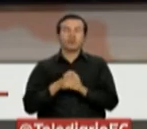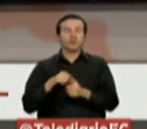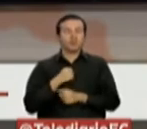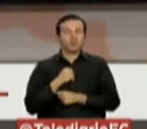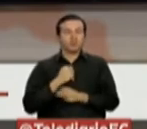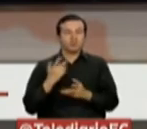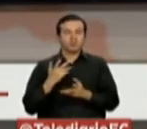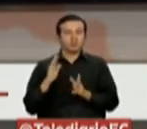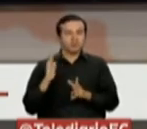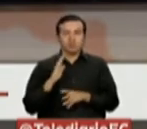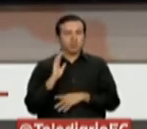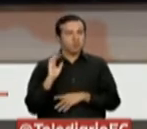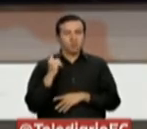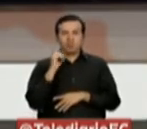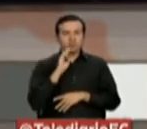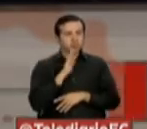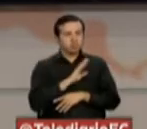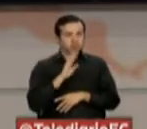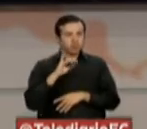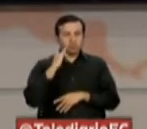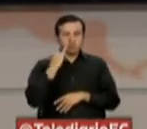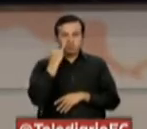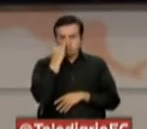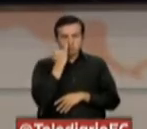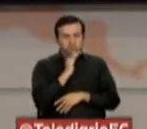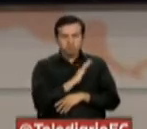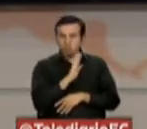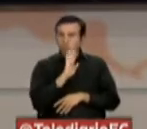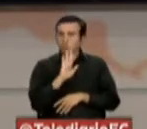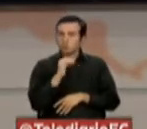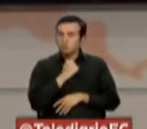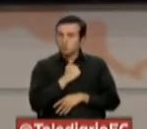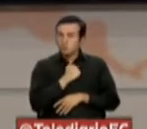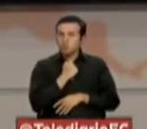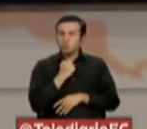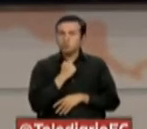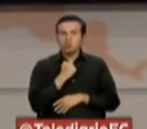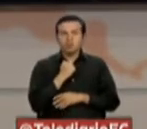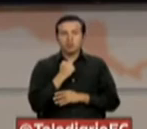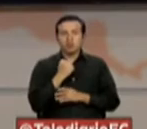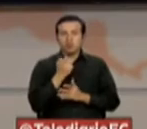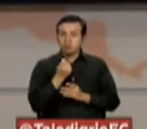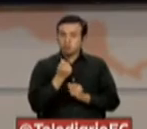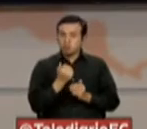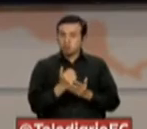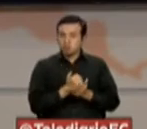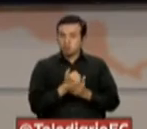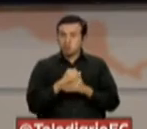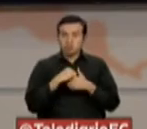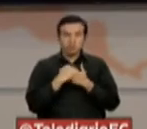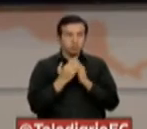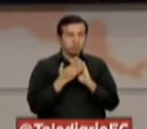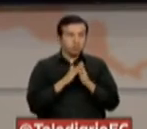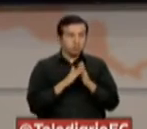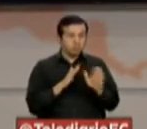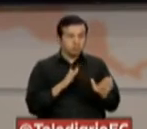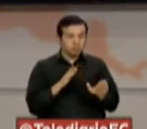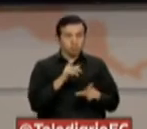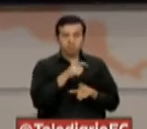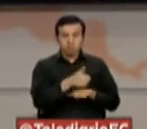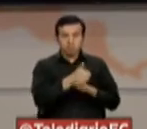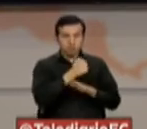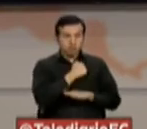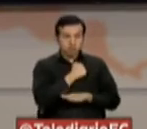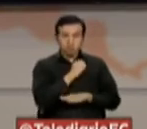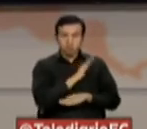intelectual, que son derechos de exclusiva, que al final de cuentas lo que resultan es un beneficio económico que las comunidades, los titulares,